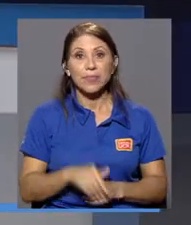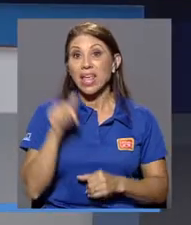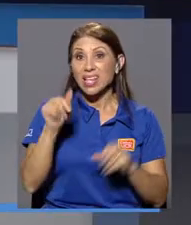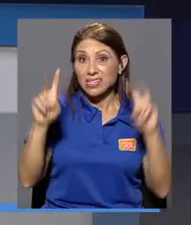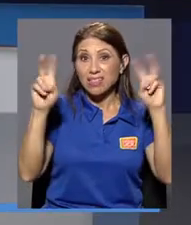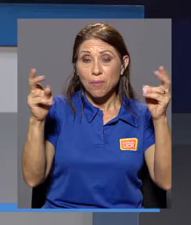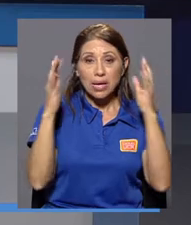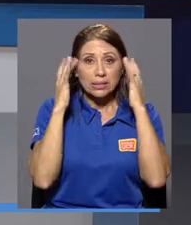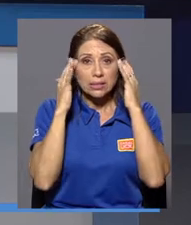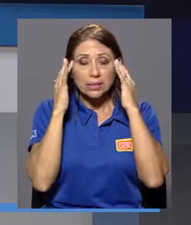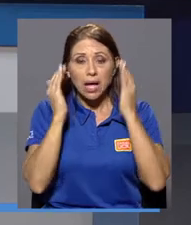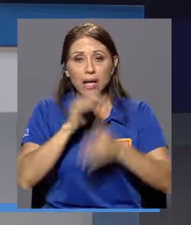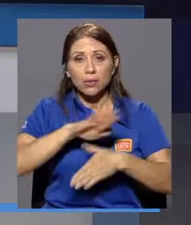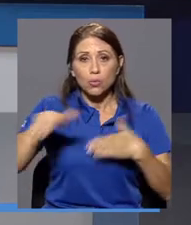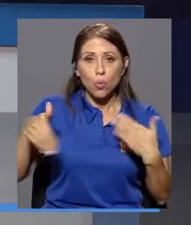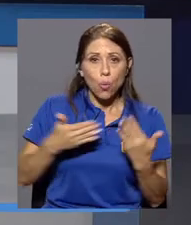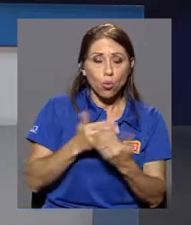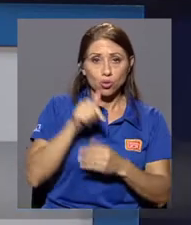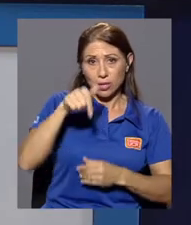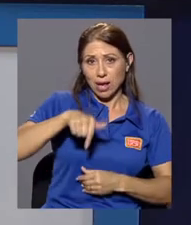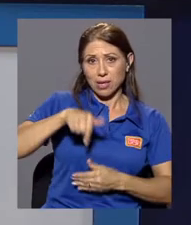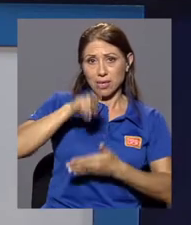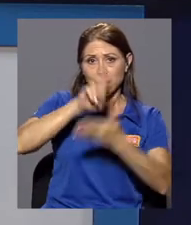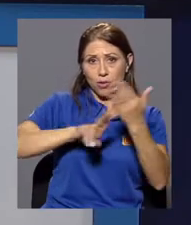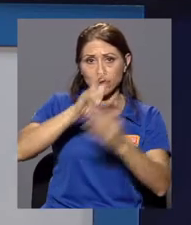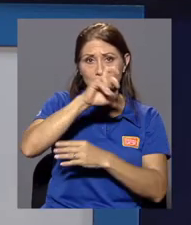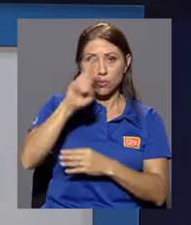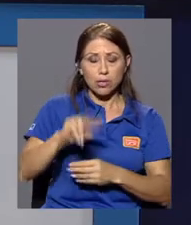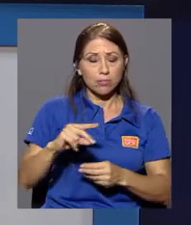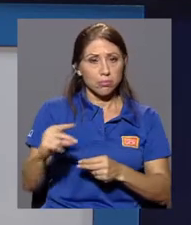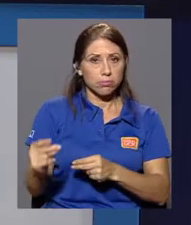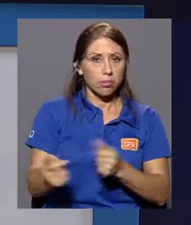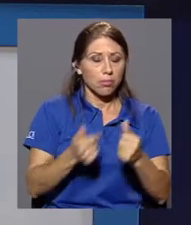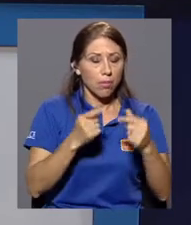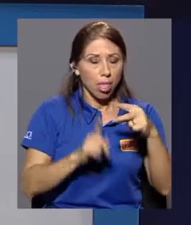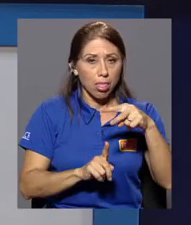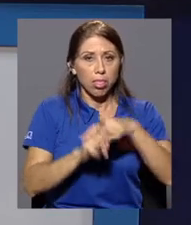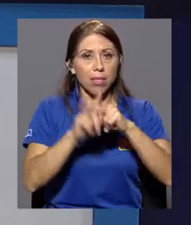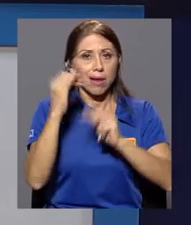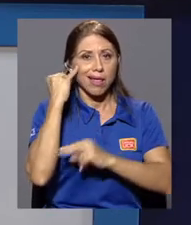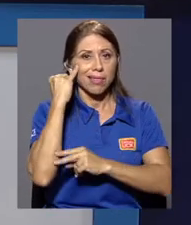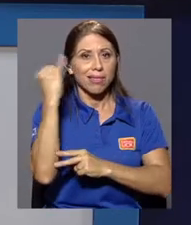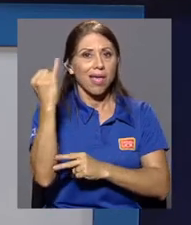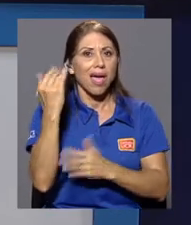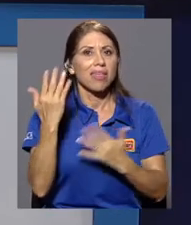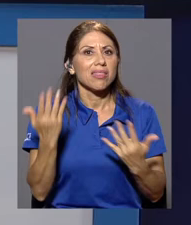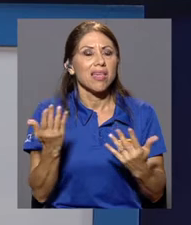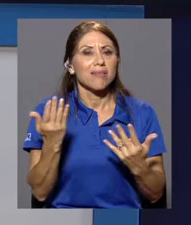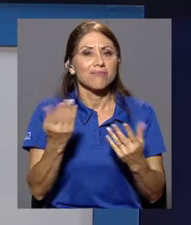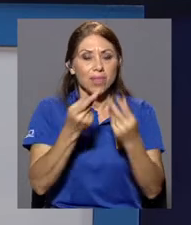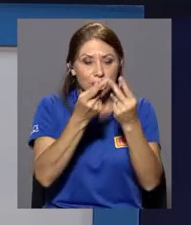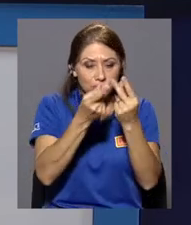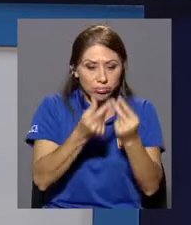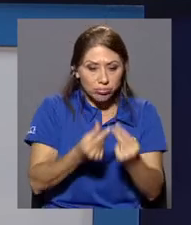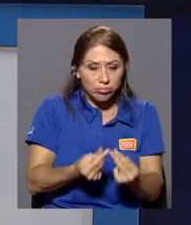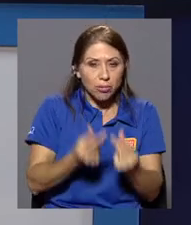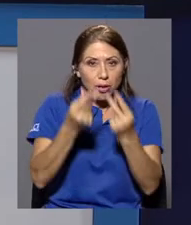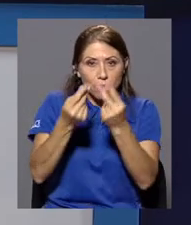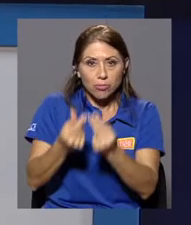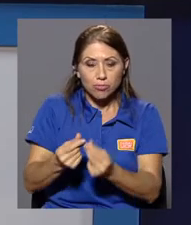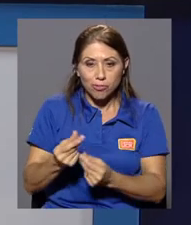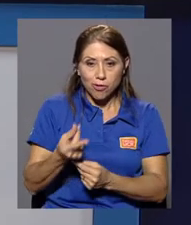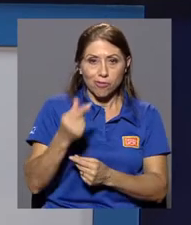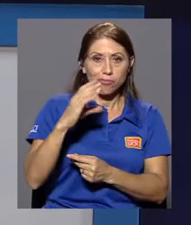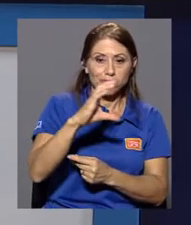tiene preocupados a todos en la Universidad de Costa Rica, ¿verdad? De un momento a otro ha surgido esta idea de recortar una serie de